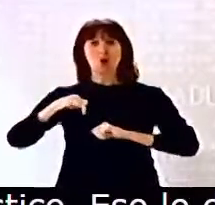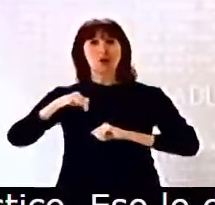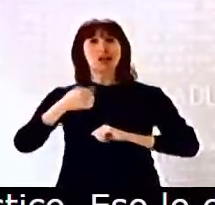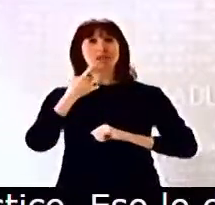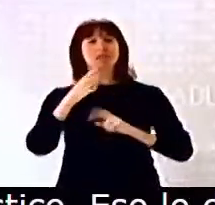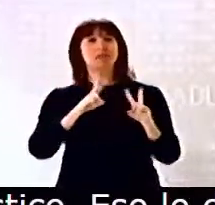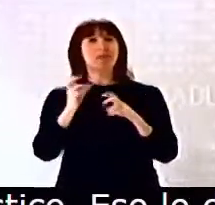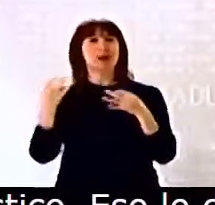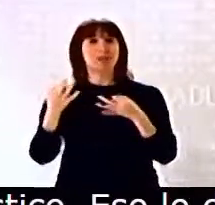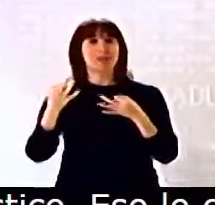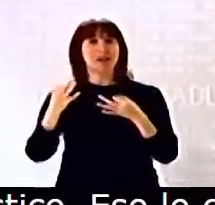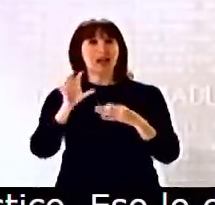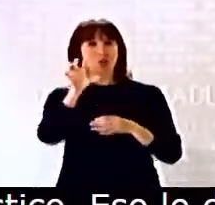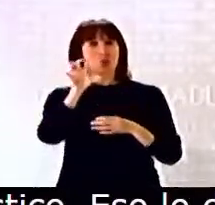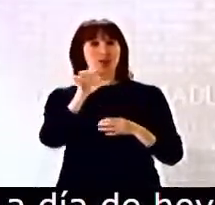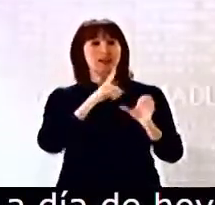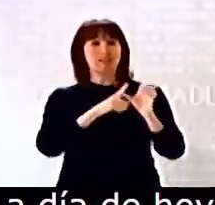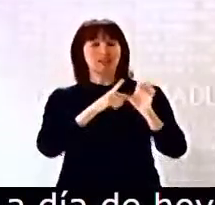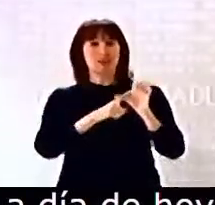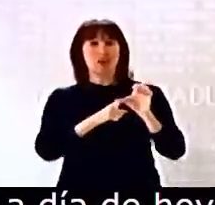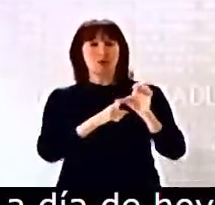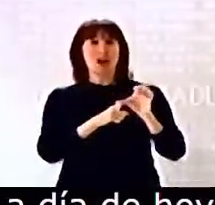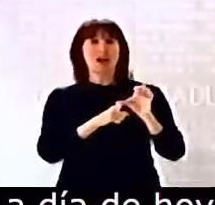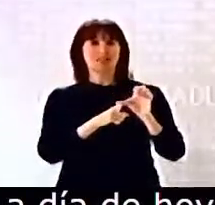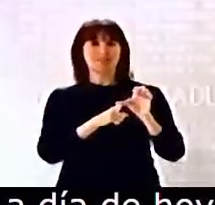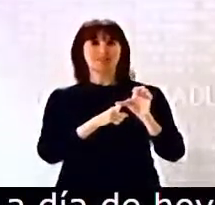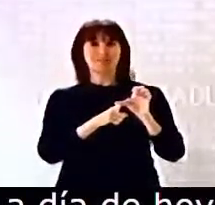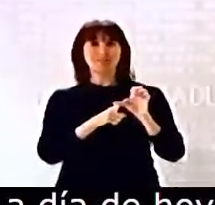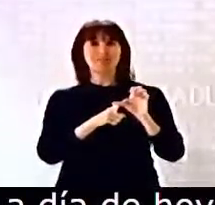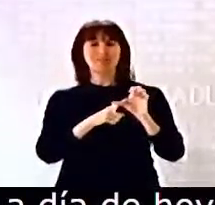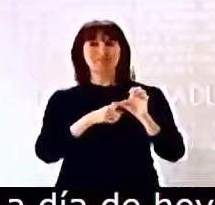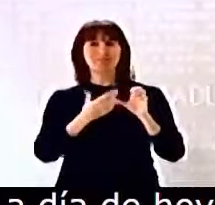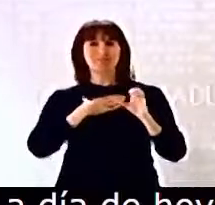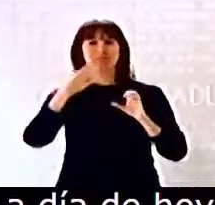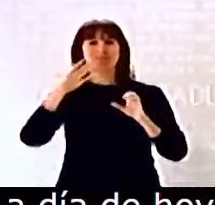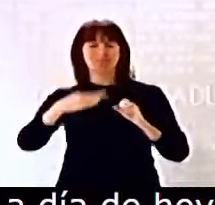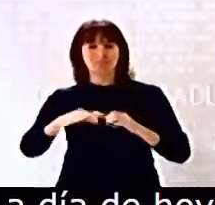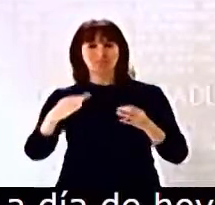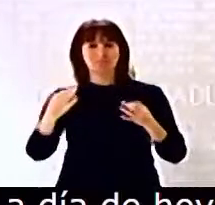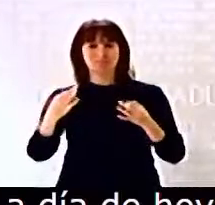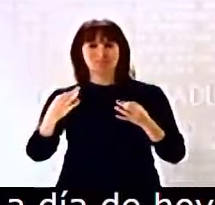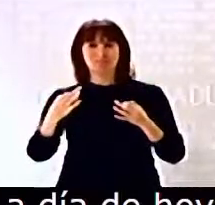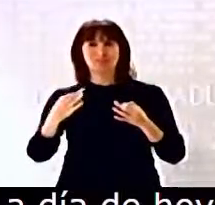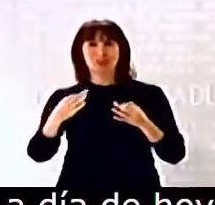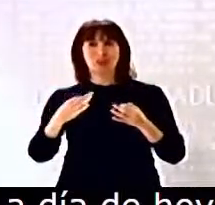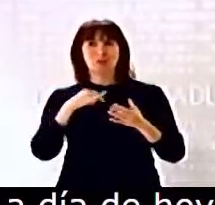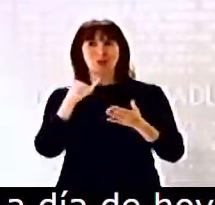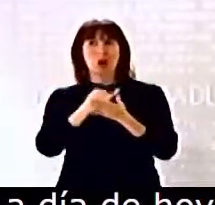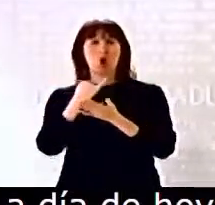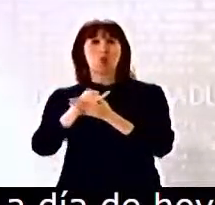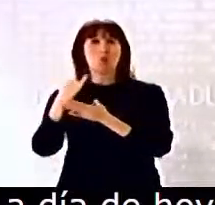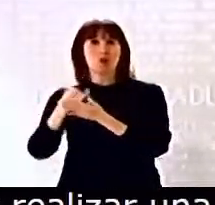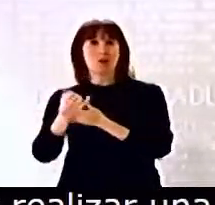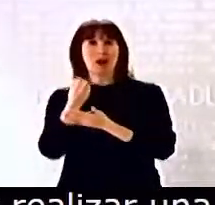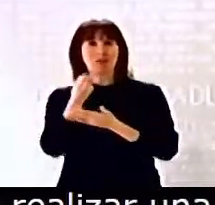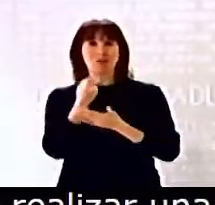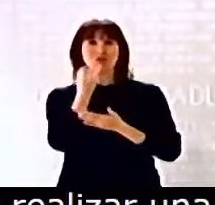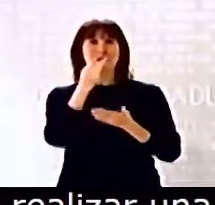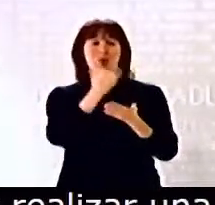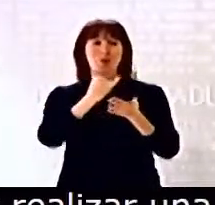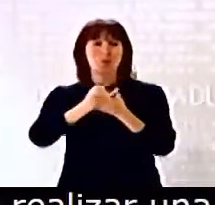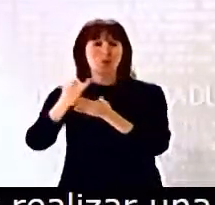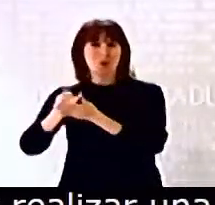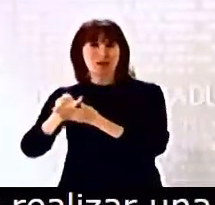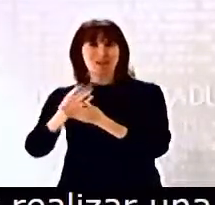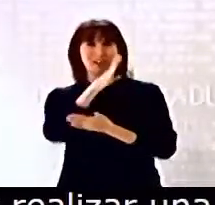habla de que la Comunidad Autónoma de Extremadura ha sido capaz de realizar una tasa de pruebas en la última semana